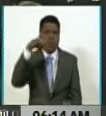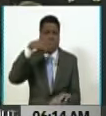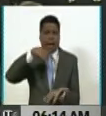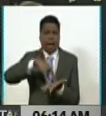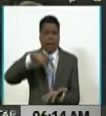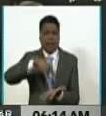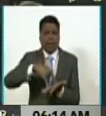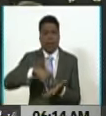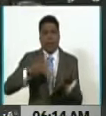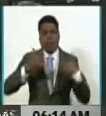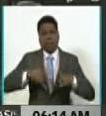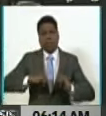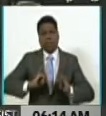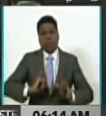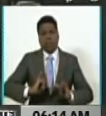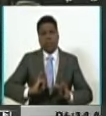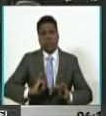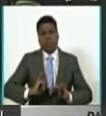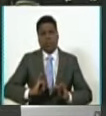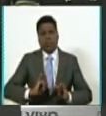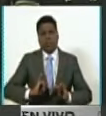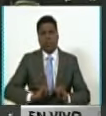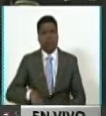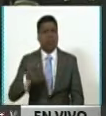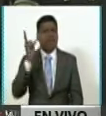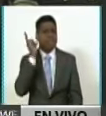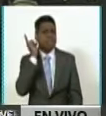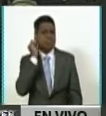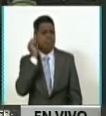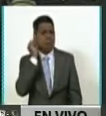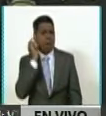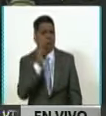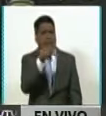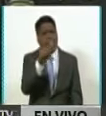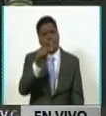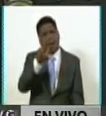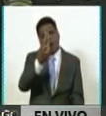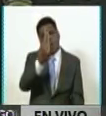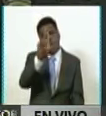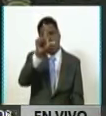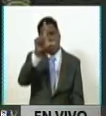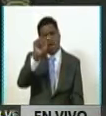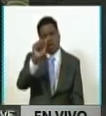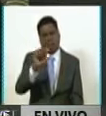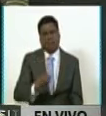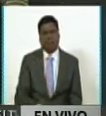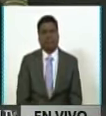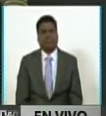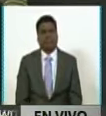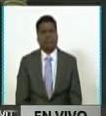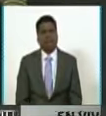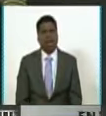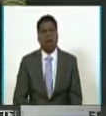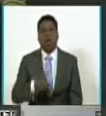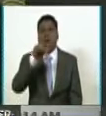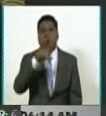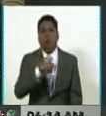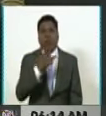e hijo de una insigne mujer, Paula Correa. Hoy estaremos en